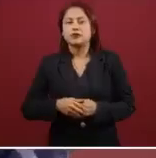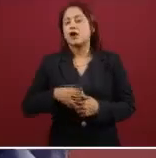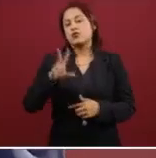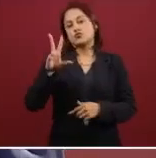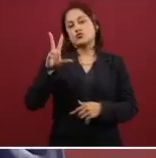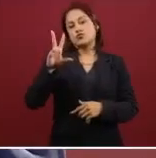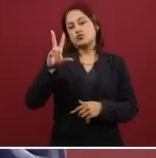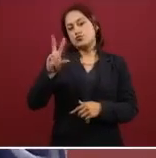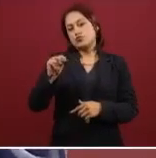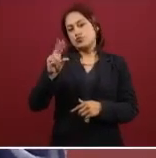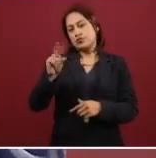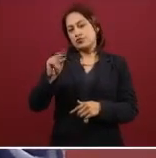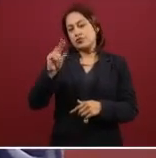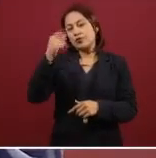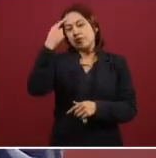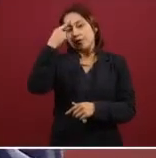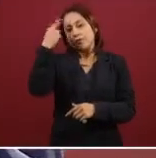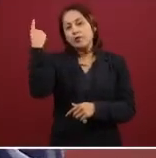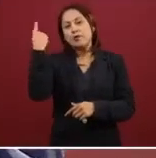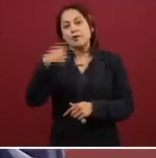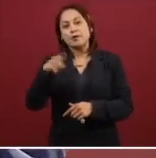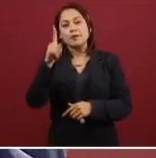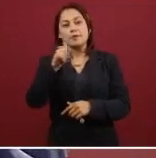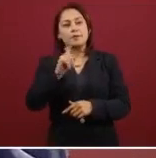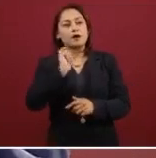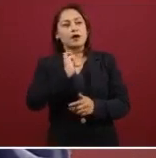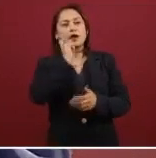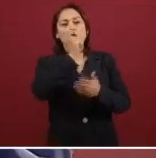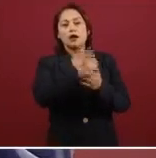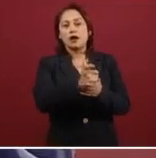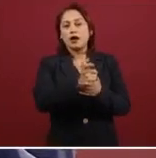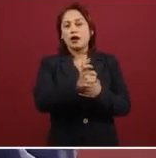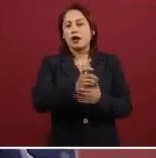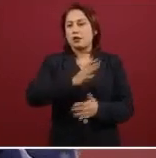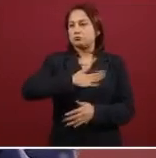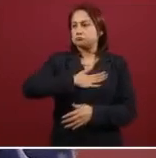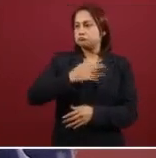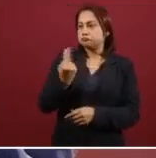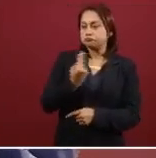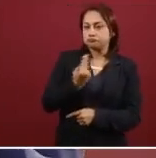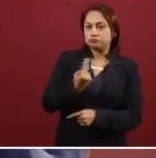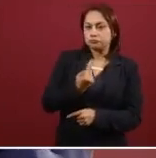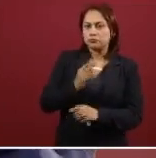satisfacer las necesidades, pero ahora tenemos una disminución, o sea, tenemos un colchón.